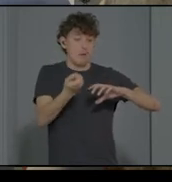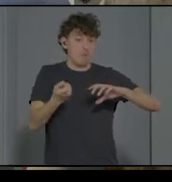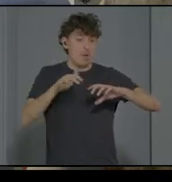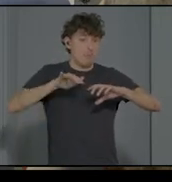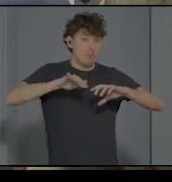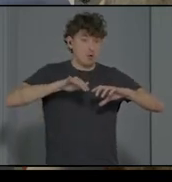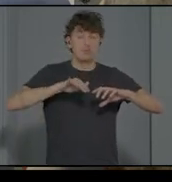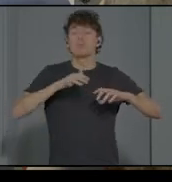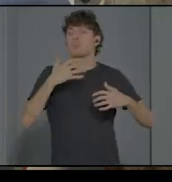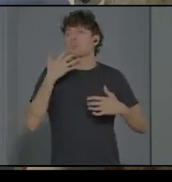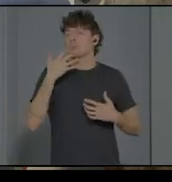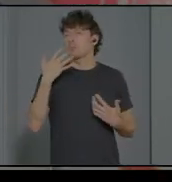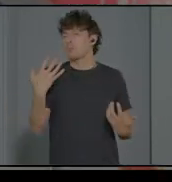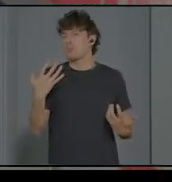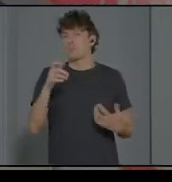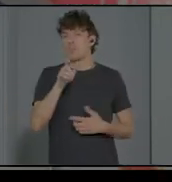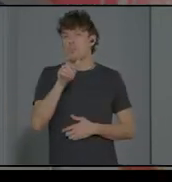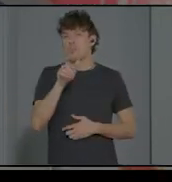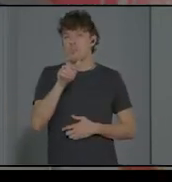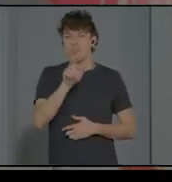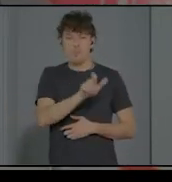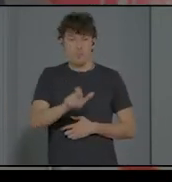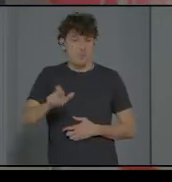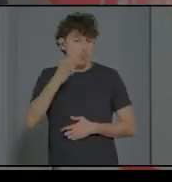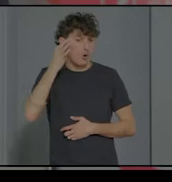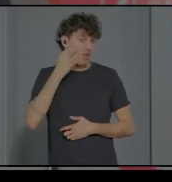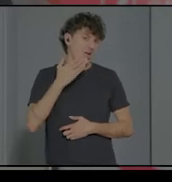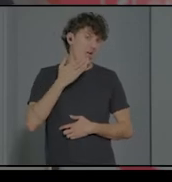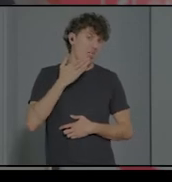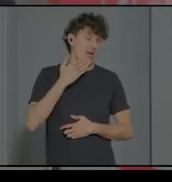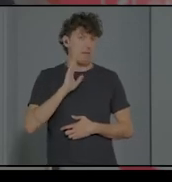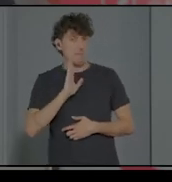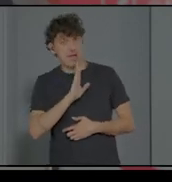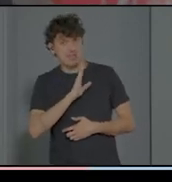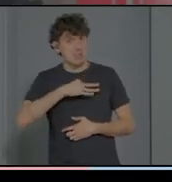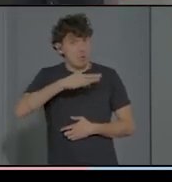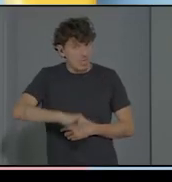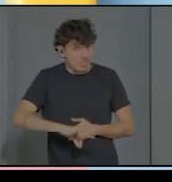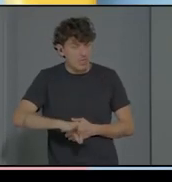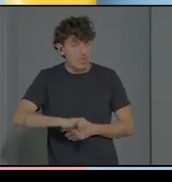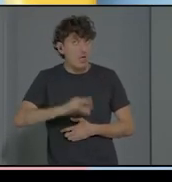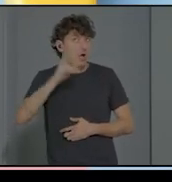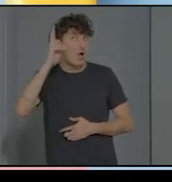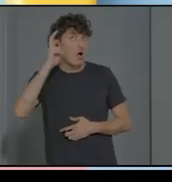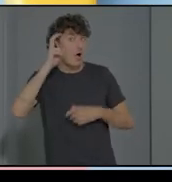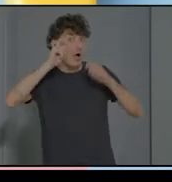en edad, digamos, de tener niños, con o sin experiencia de niño, escuchaban un episodio de llanto, activaba una serie de áreas